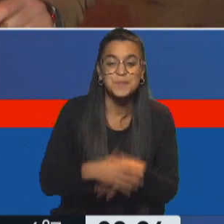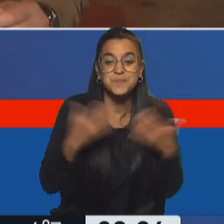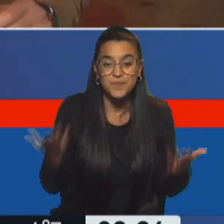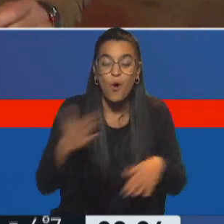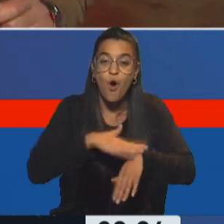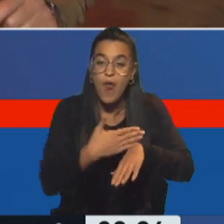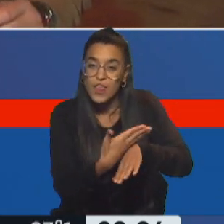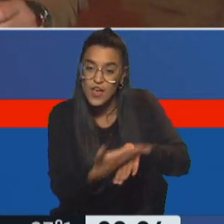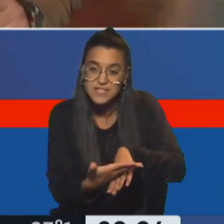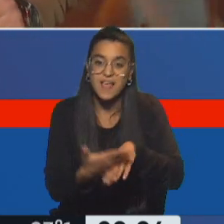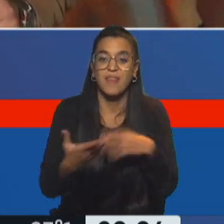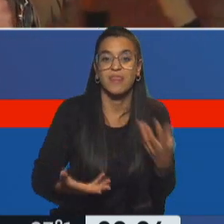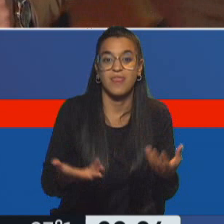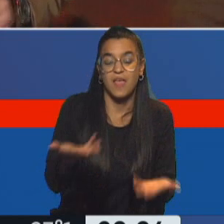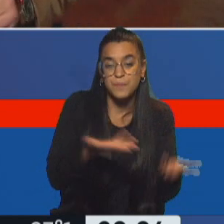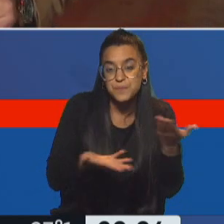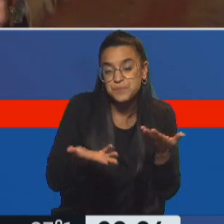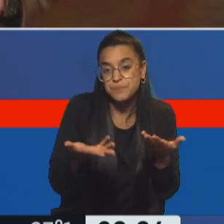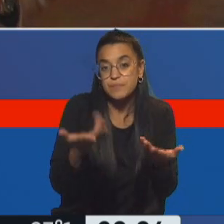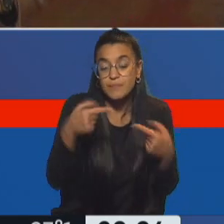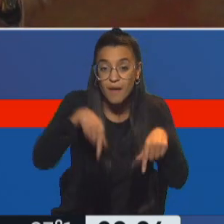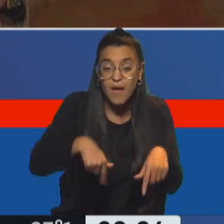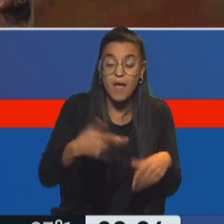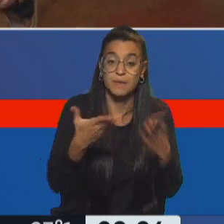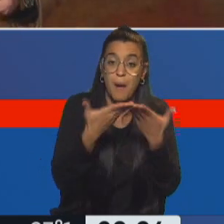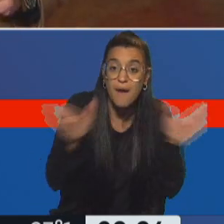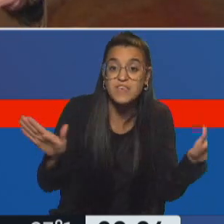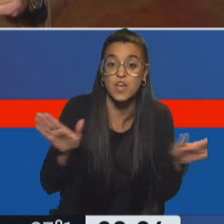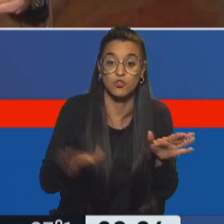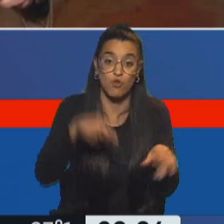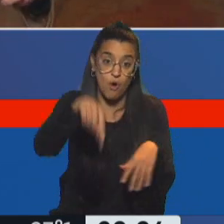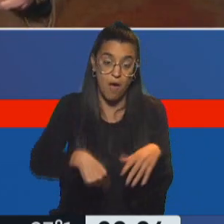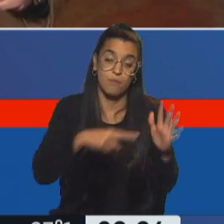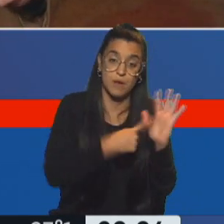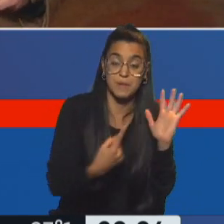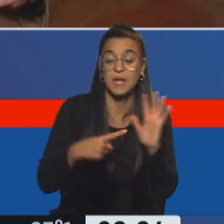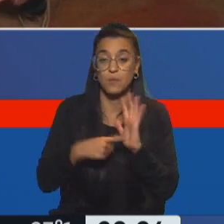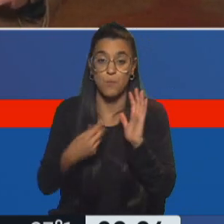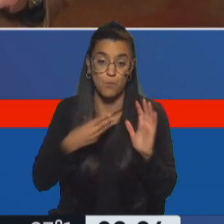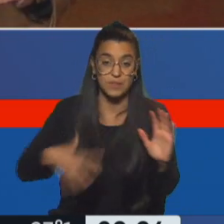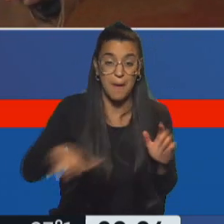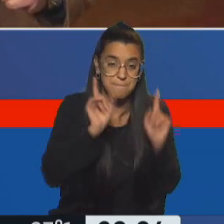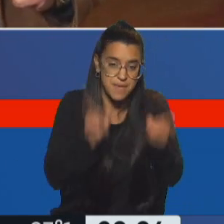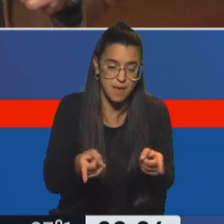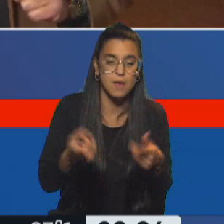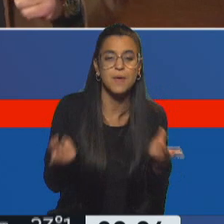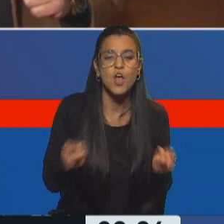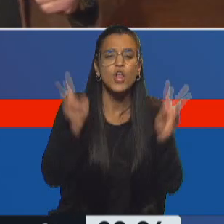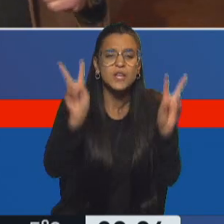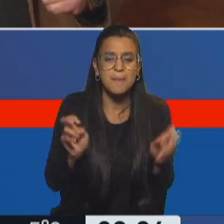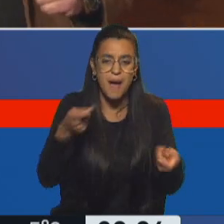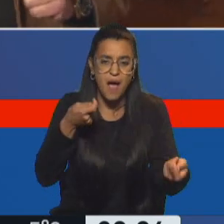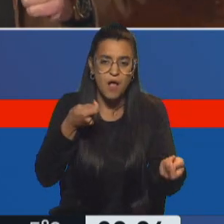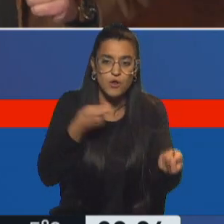extiende el horario justamente de atención al público hasta las 23 aquí en Ciudad de Buenos Aires y en gran parte del conurbano bonaerense. El tema es, bueno, los